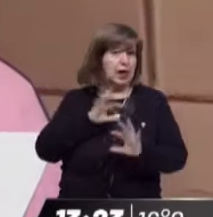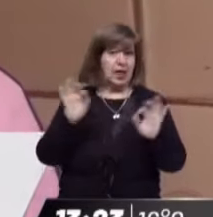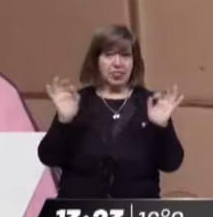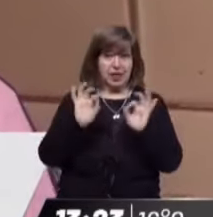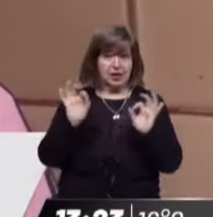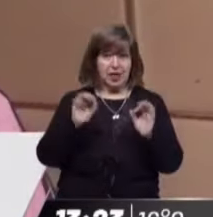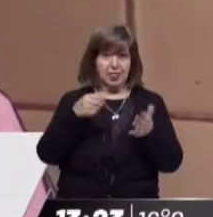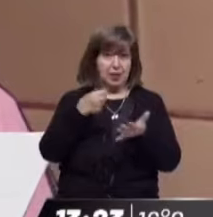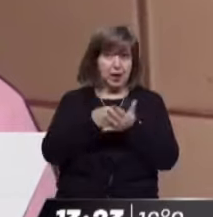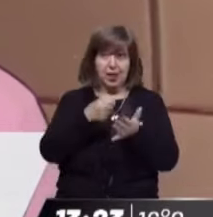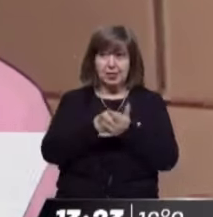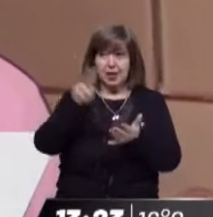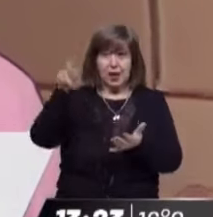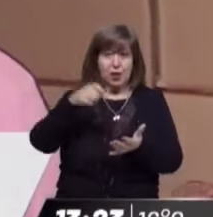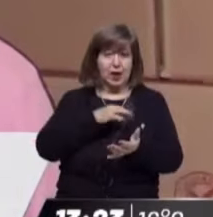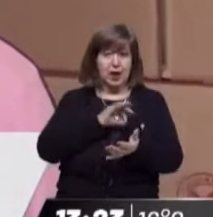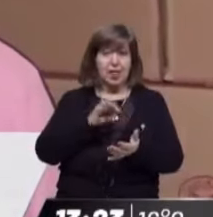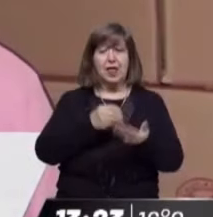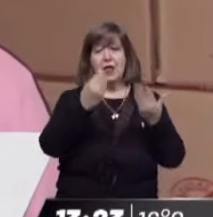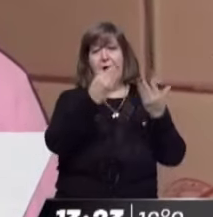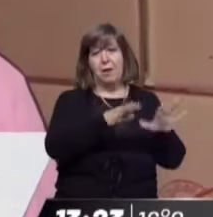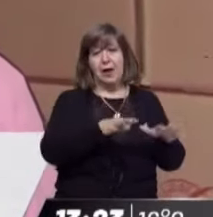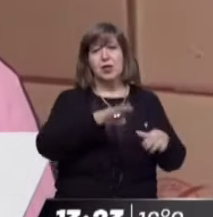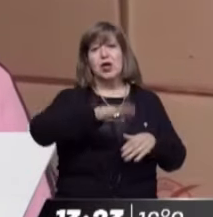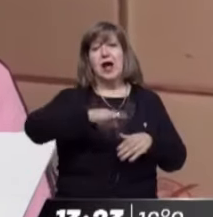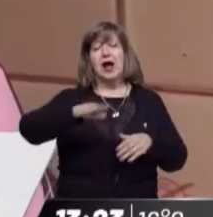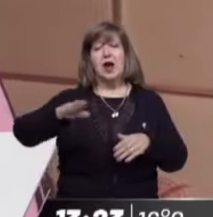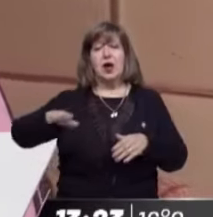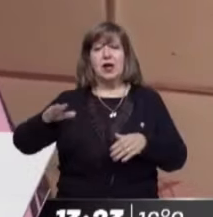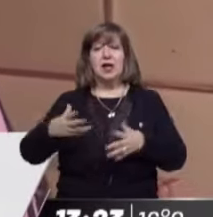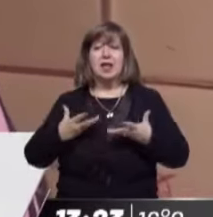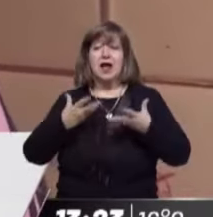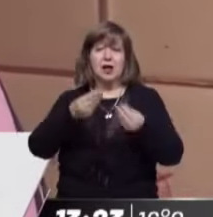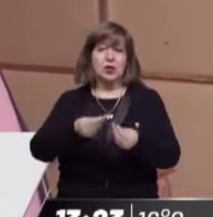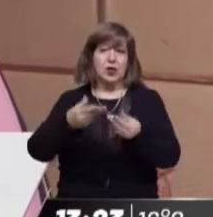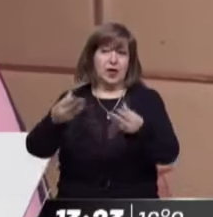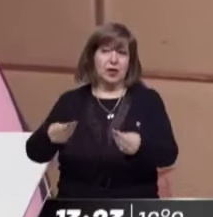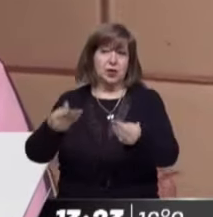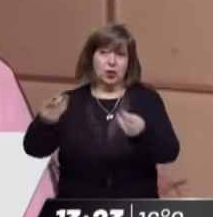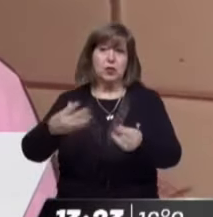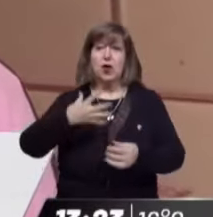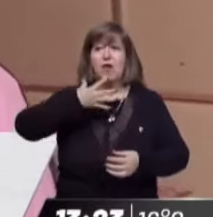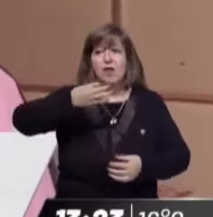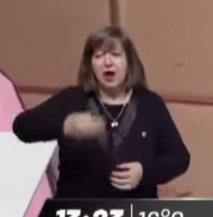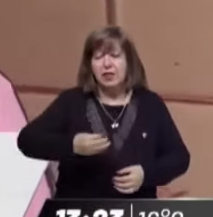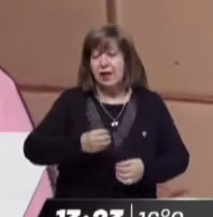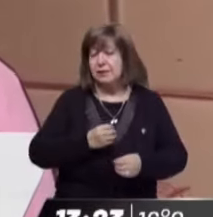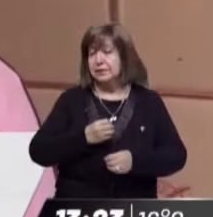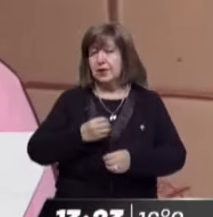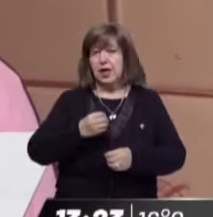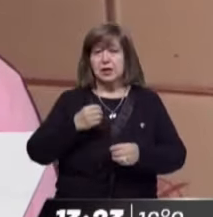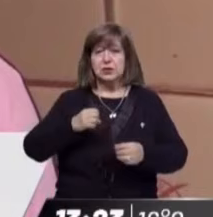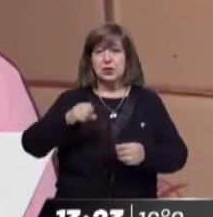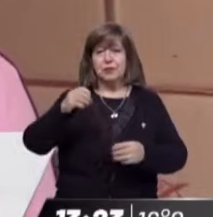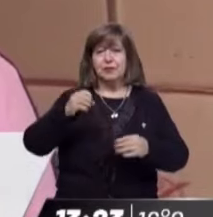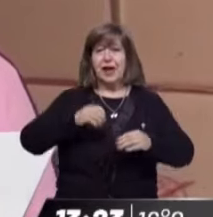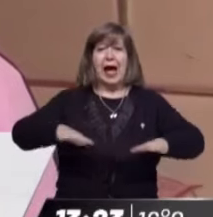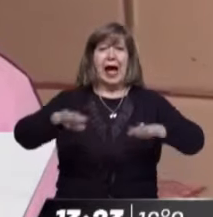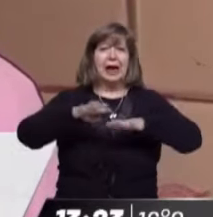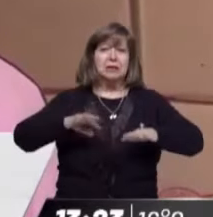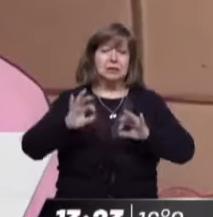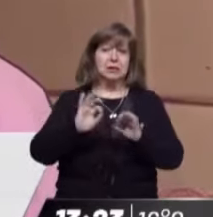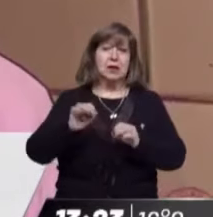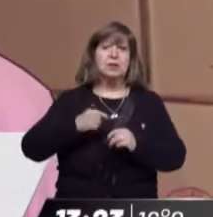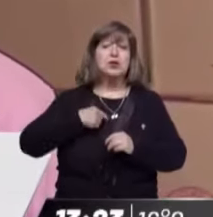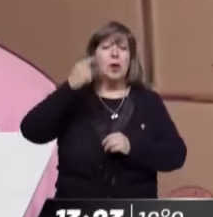Eh abandoné mi trabajo por dedicarme a la solidaridad y no me arrepiento y no me arrepiento Por más que sé que en el futuro no voy a tener una